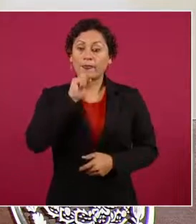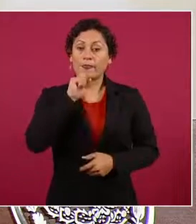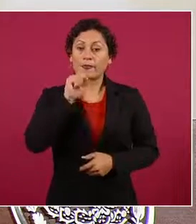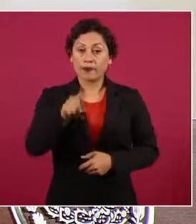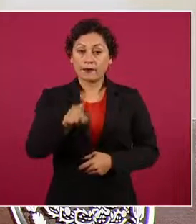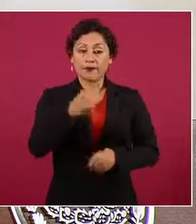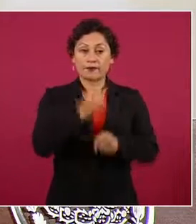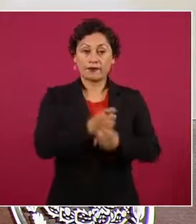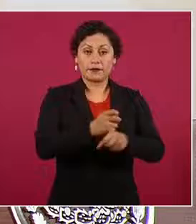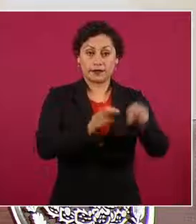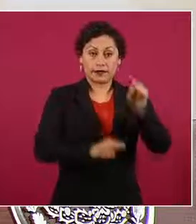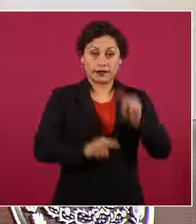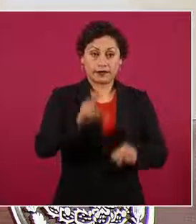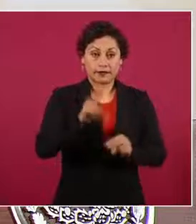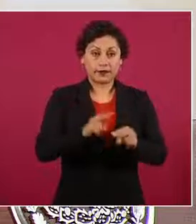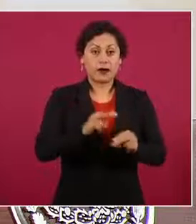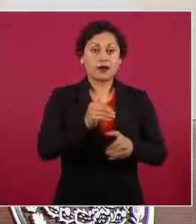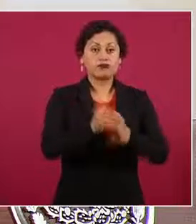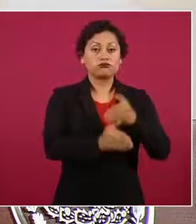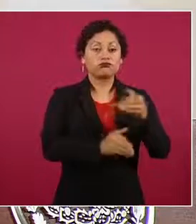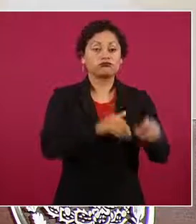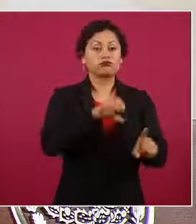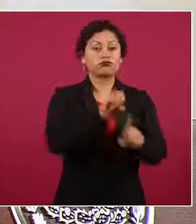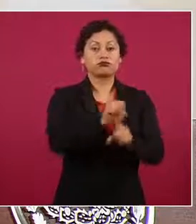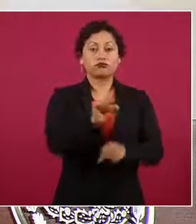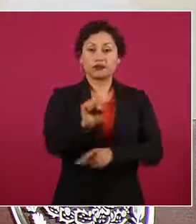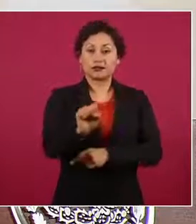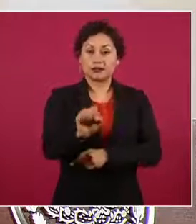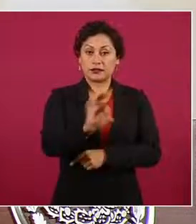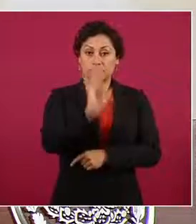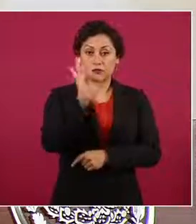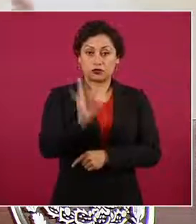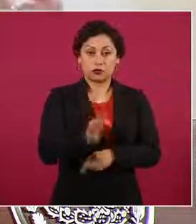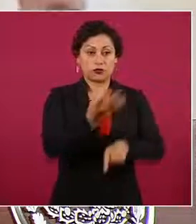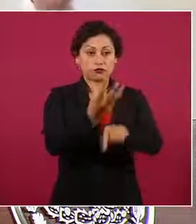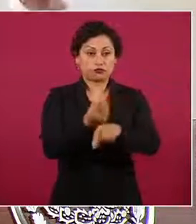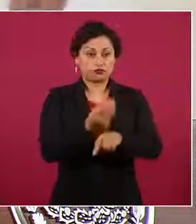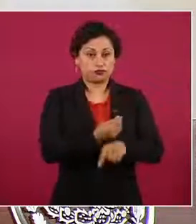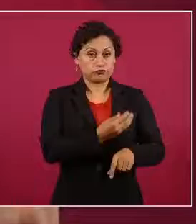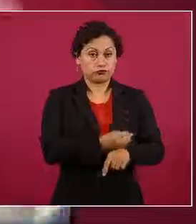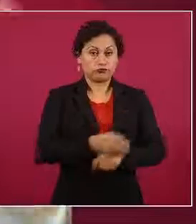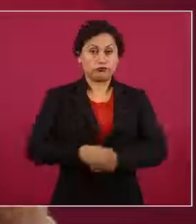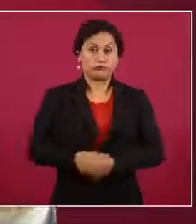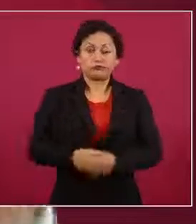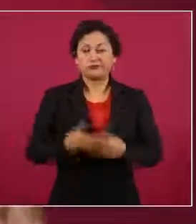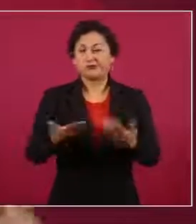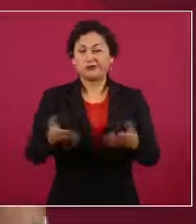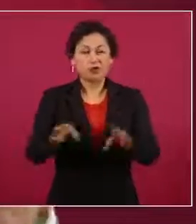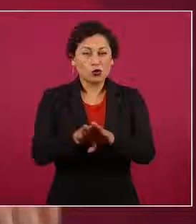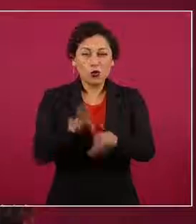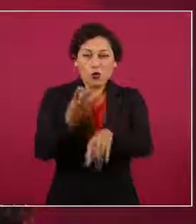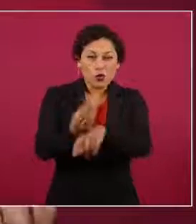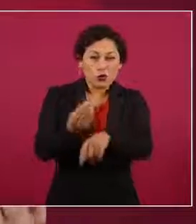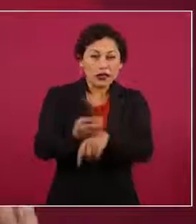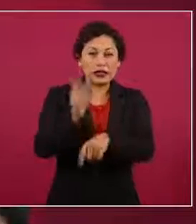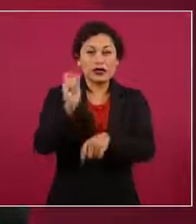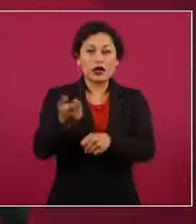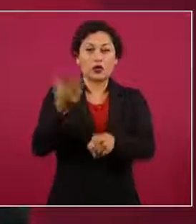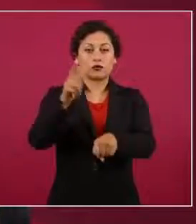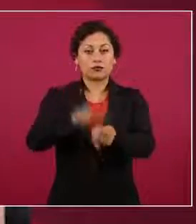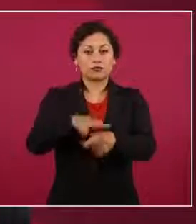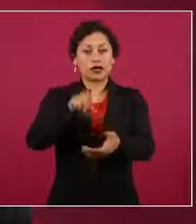de primer nivel, el avance es del 60% de rehabilitación. Estamos hablando de plafones, impermeabilizaciones,